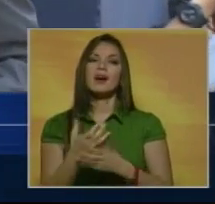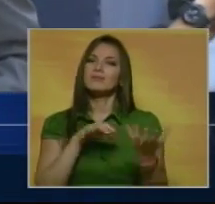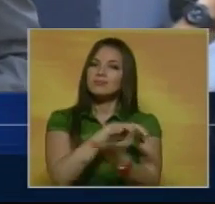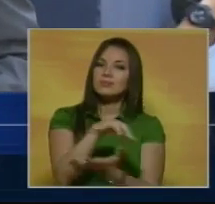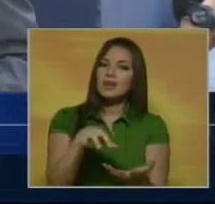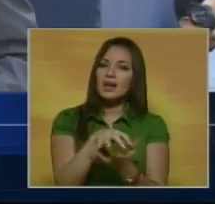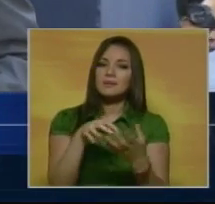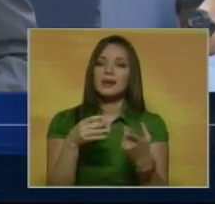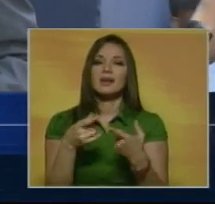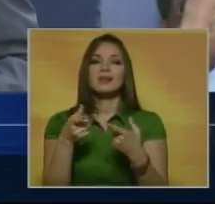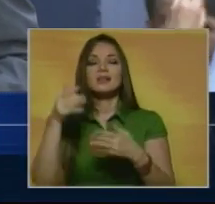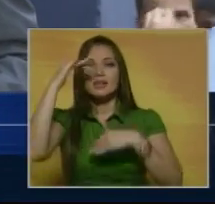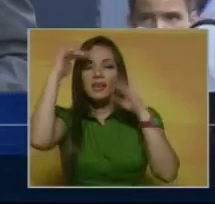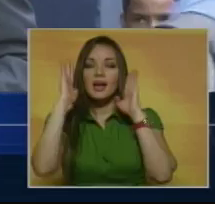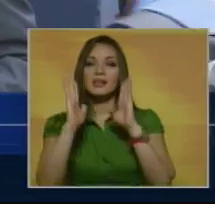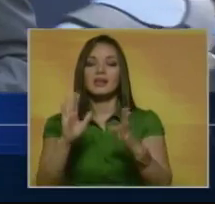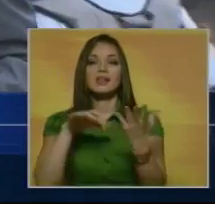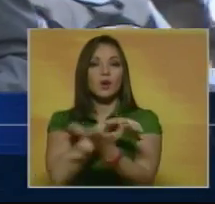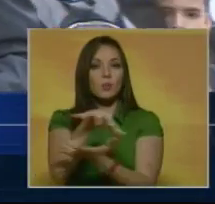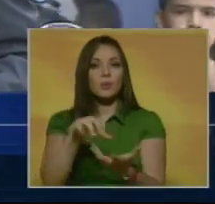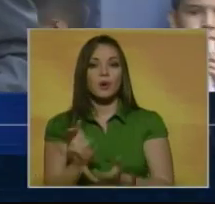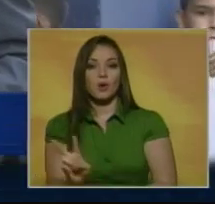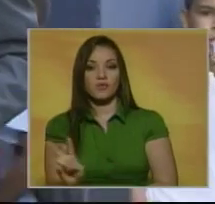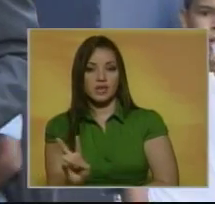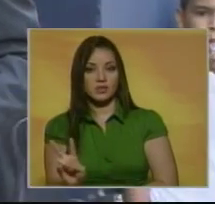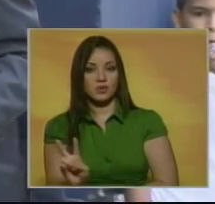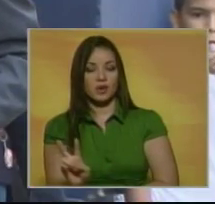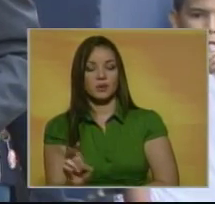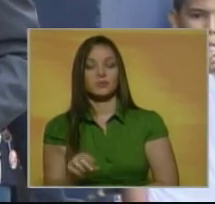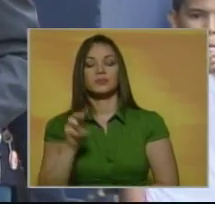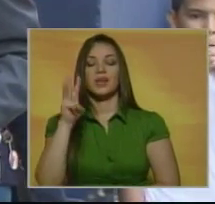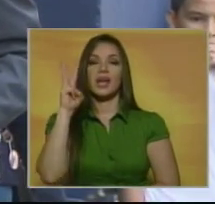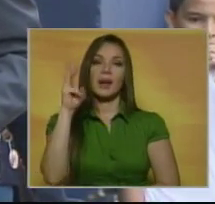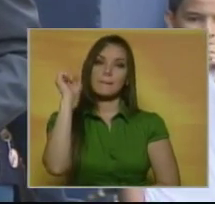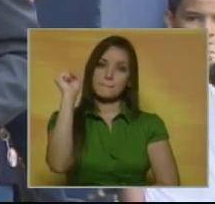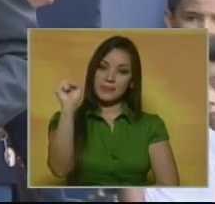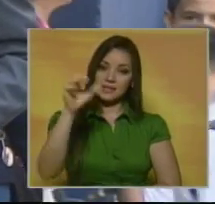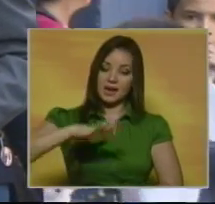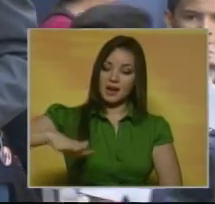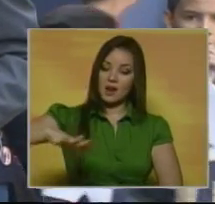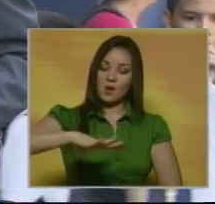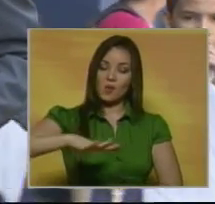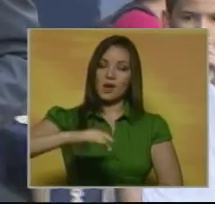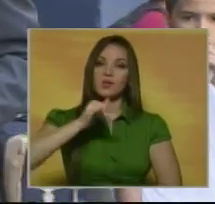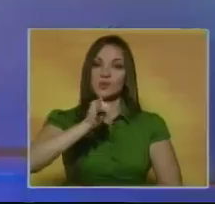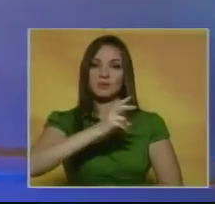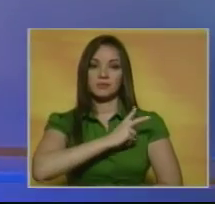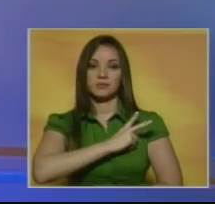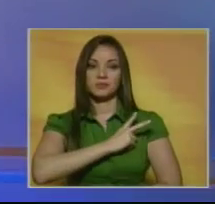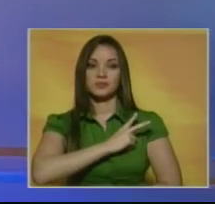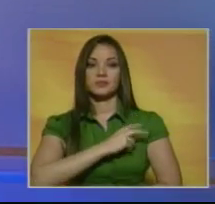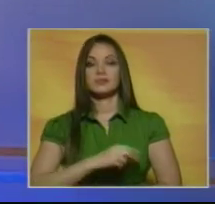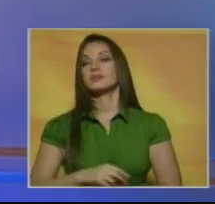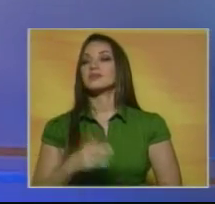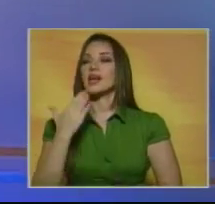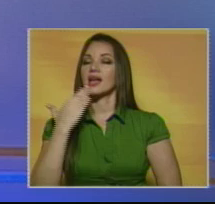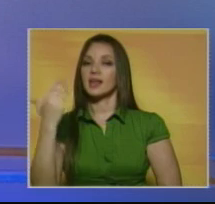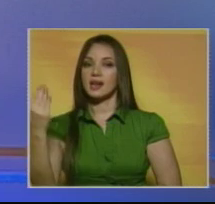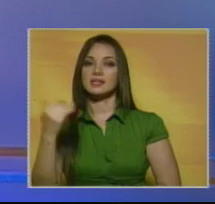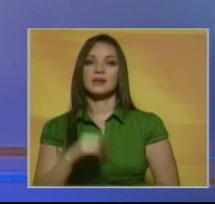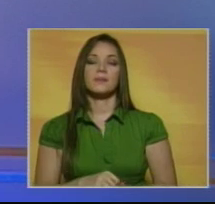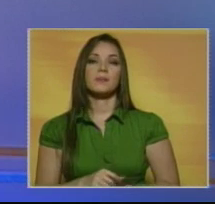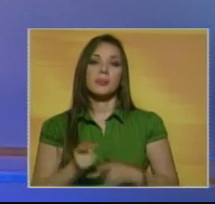y se ocupe de resolver los problemas de los venezolanos. Desde Petare, Manuel Covela, Noticiero Venevisión. Gracias,